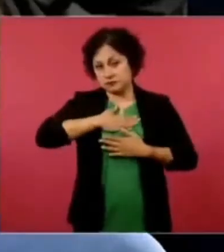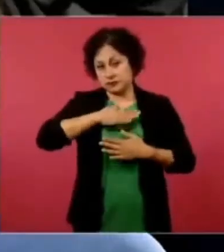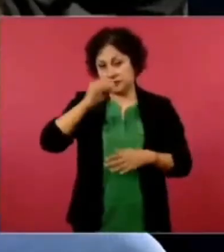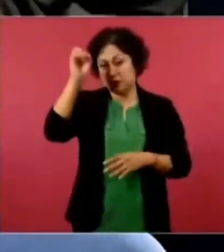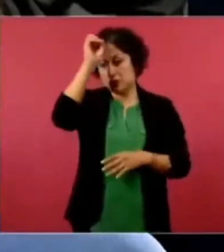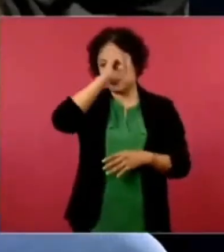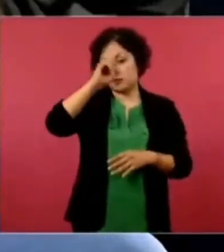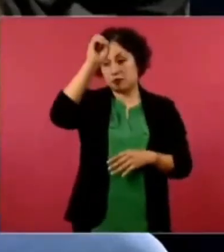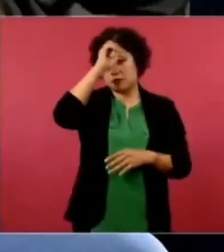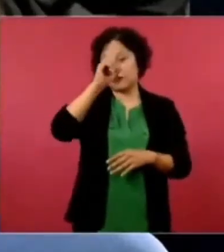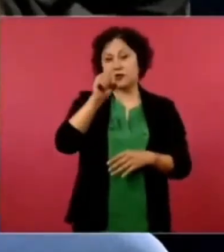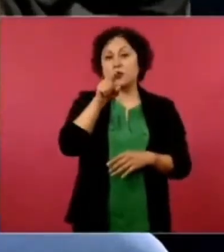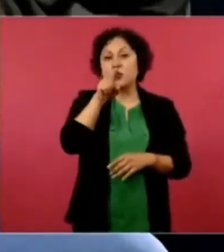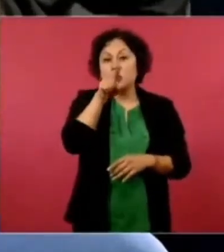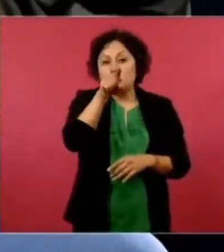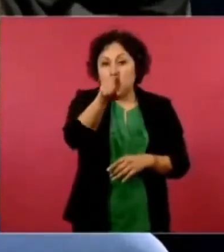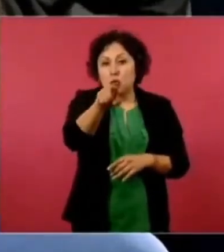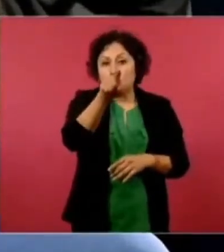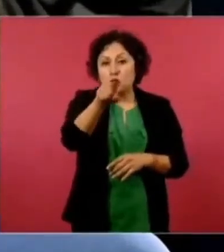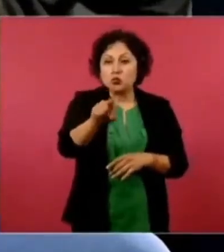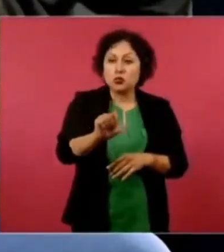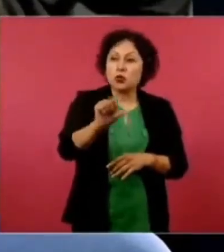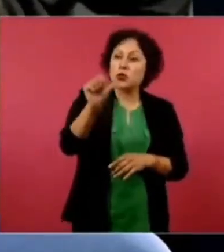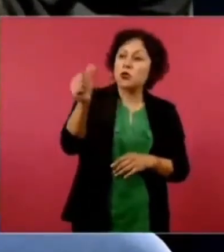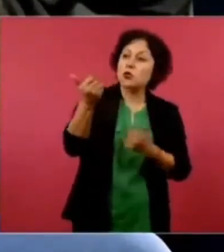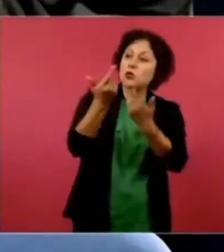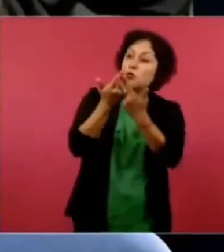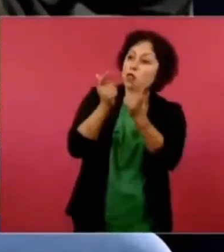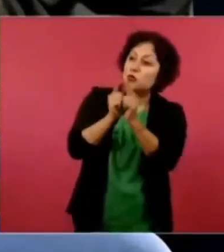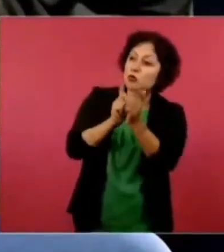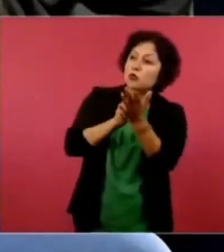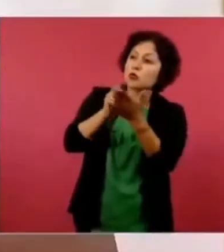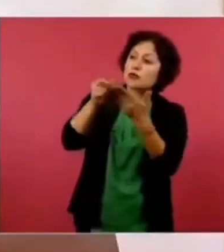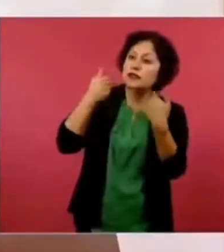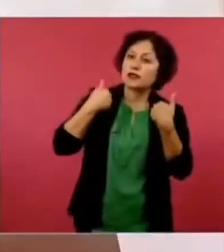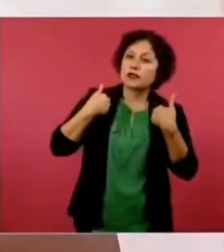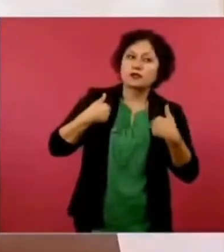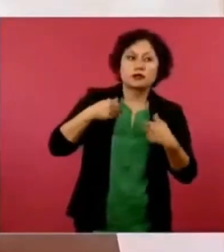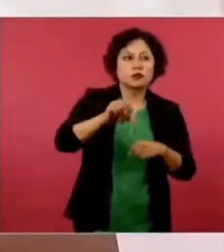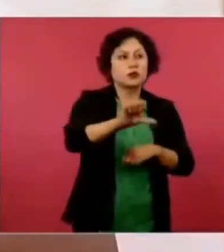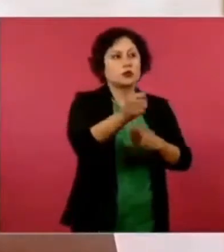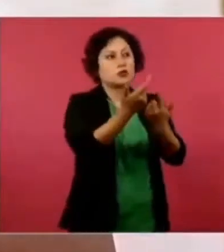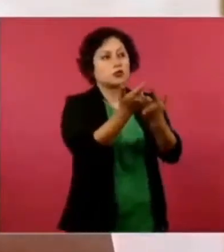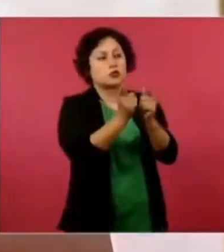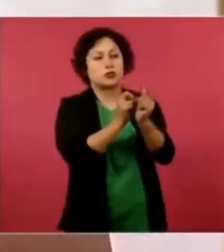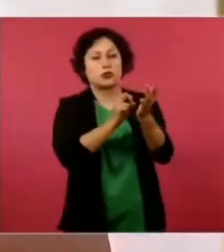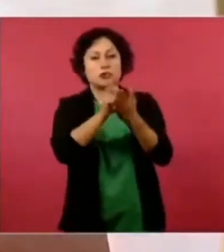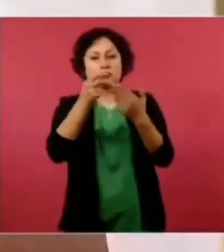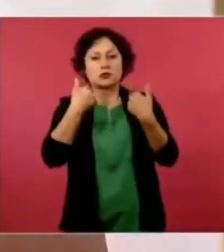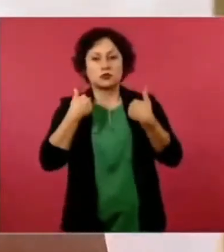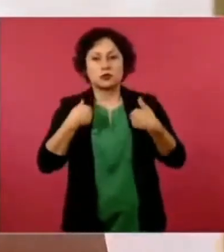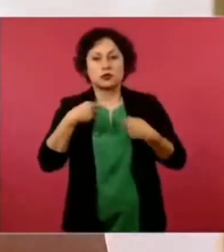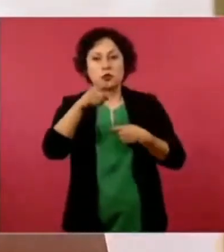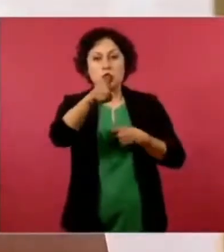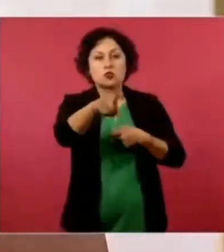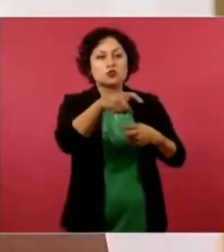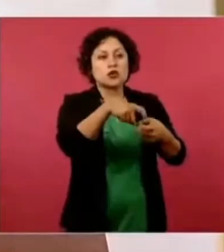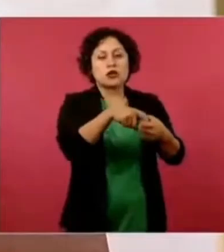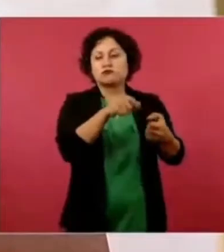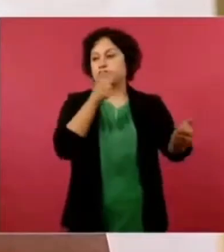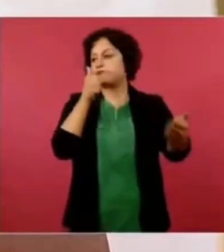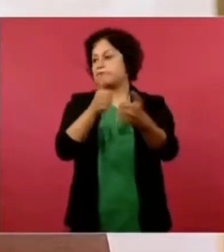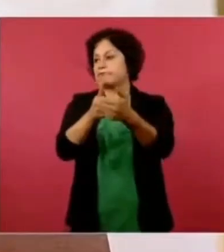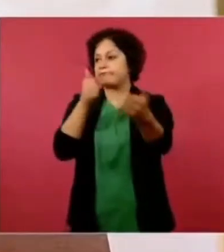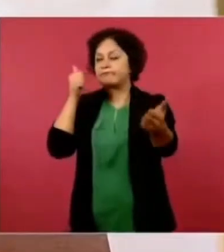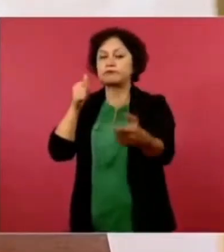con organizaciones de derechos humanos vinculadas a Teología de la Liberación del país, de Chiapas,